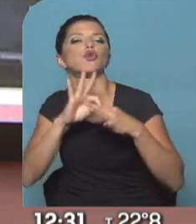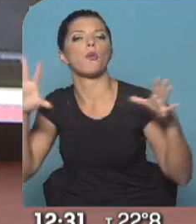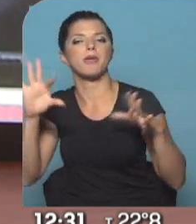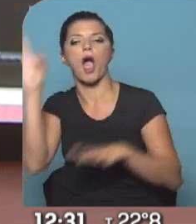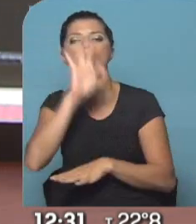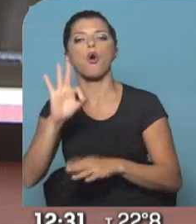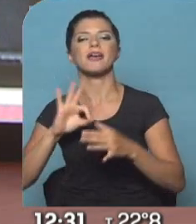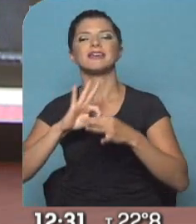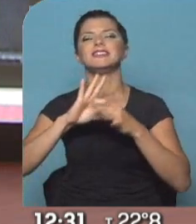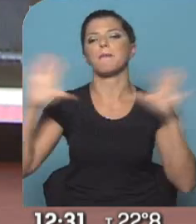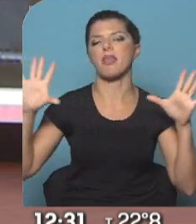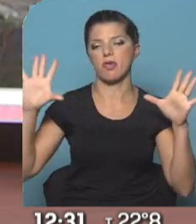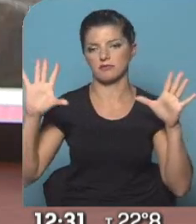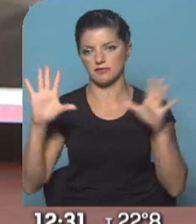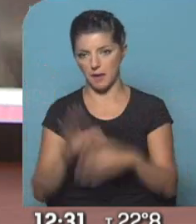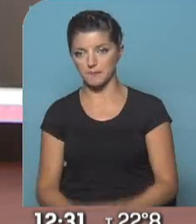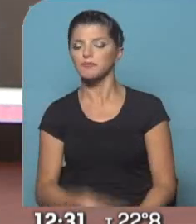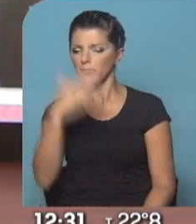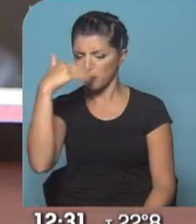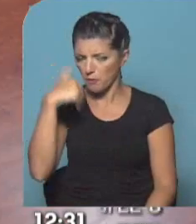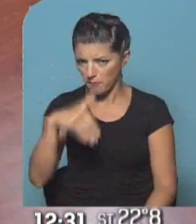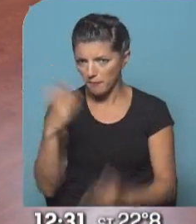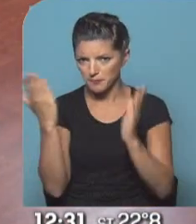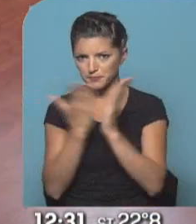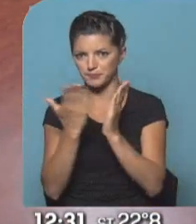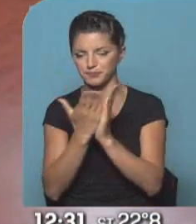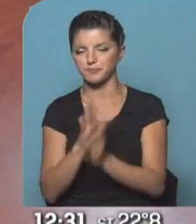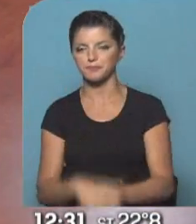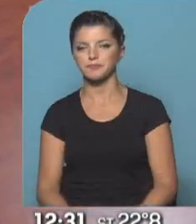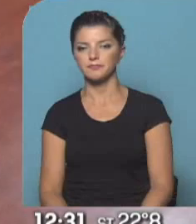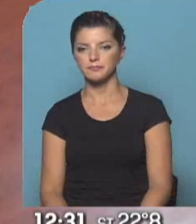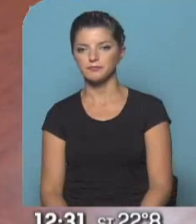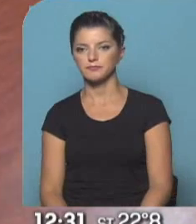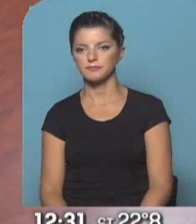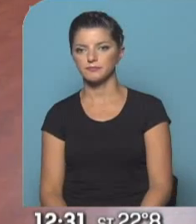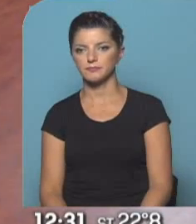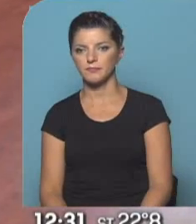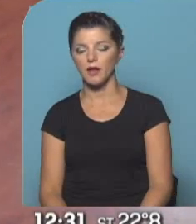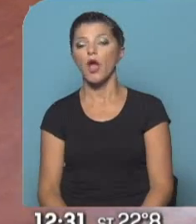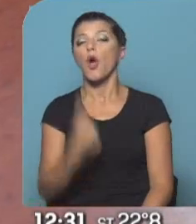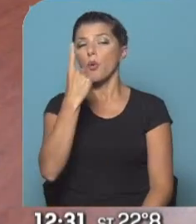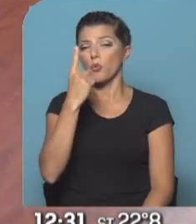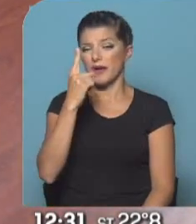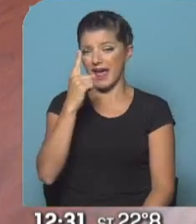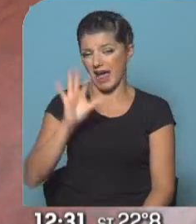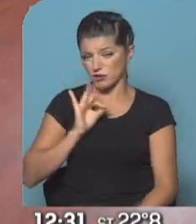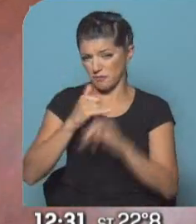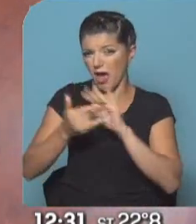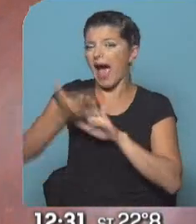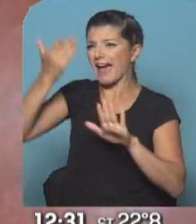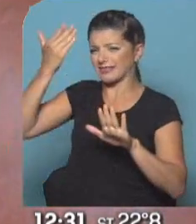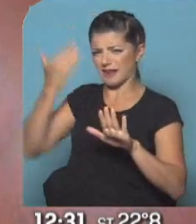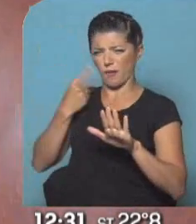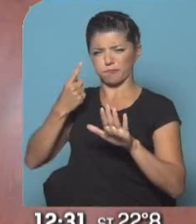por la independencia. En un rato vamos a estar analizando este tema. A un año y medio del escándalo que se conoció como los